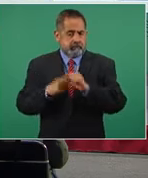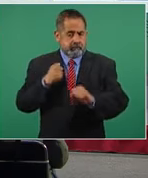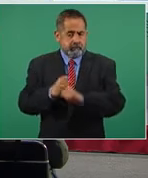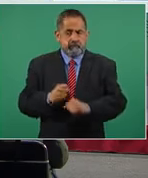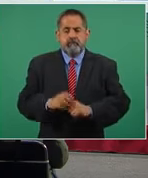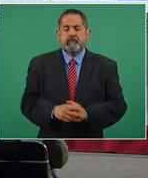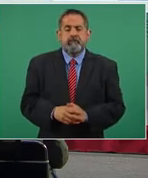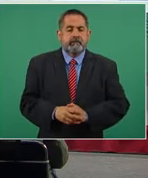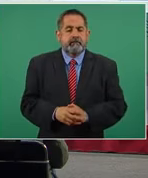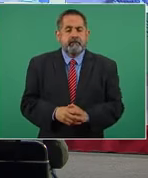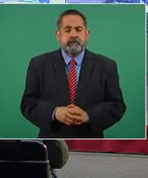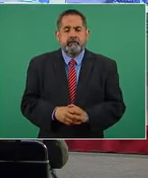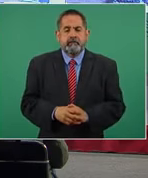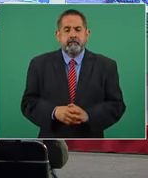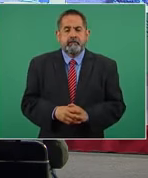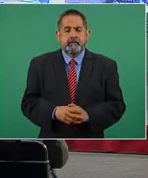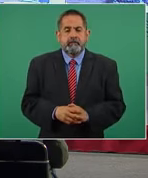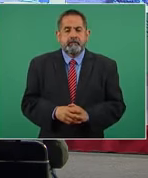acumulado. Adelante.